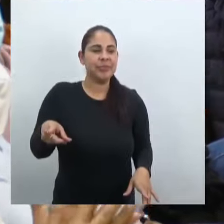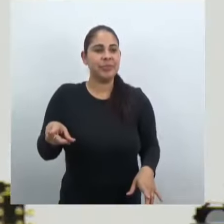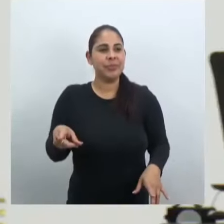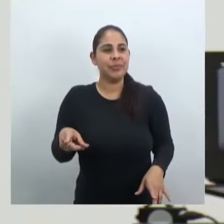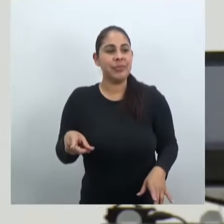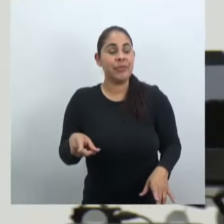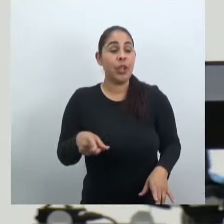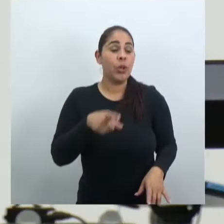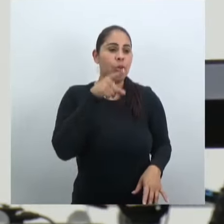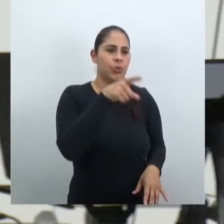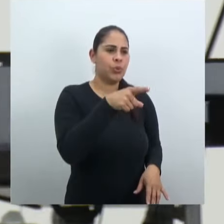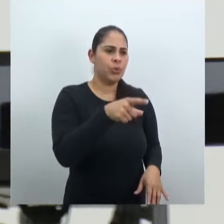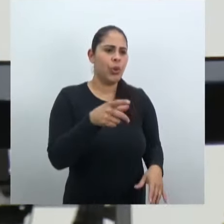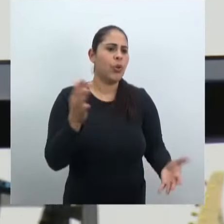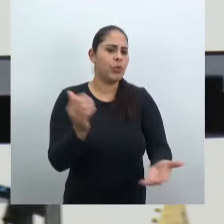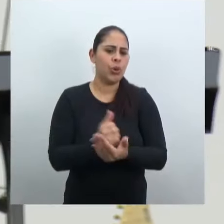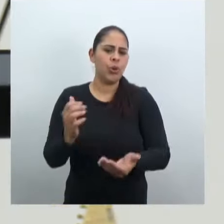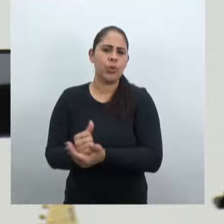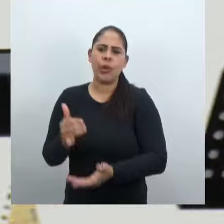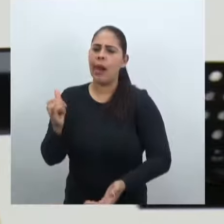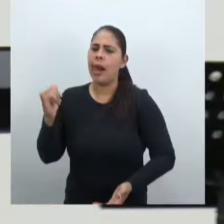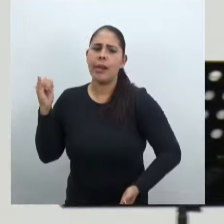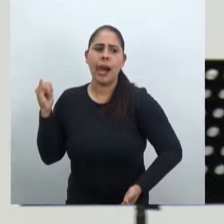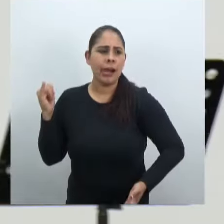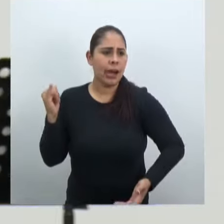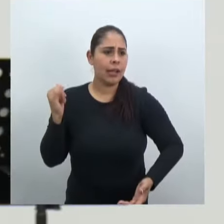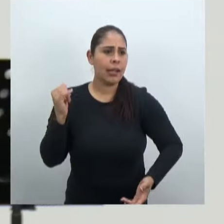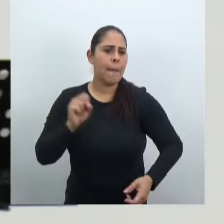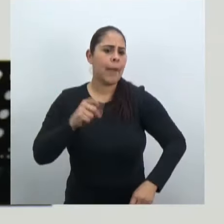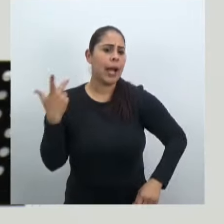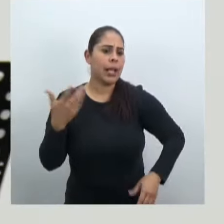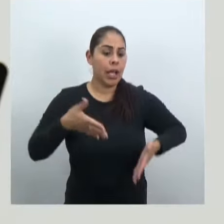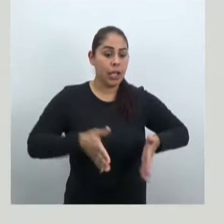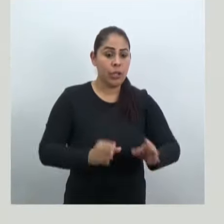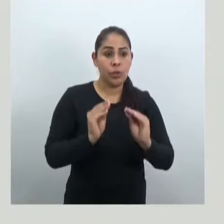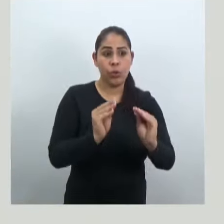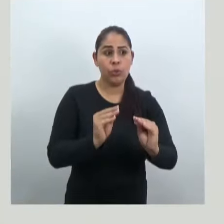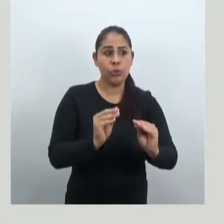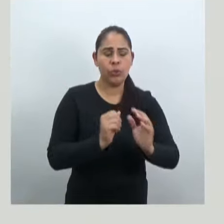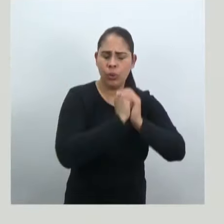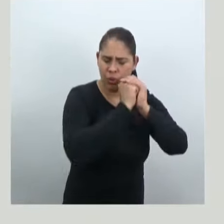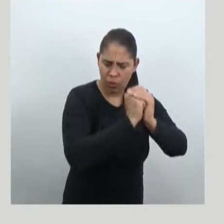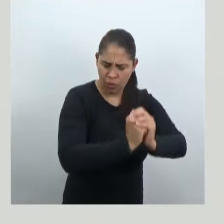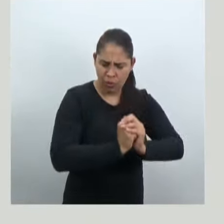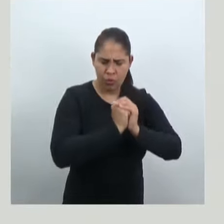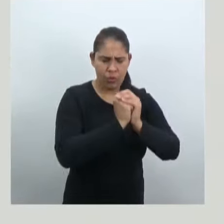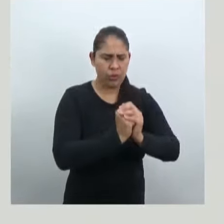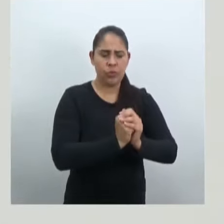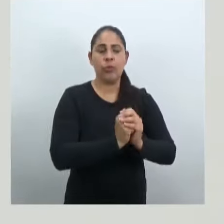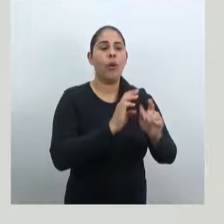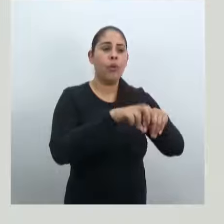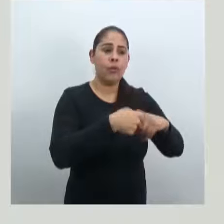Tú darías todo para que tus hijos oren, ¿es verdad, sí o no? Tú darías todo para que tu familia esté en la oración.